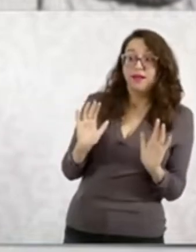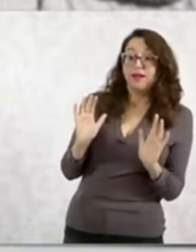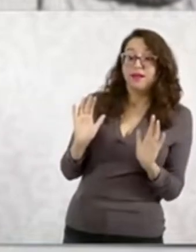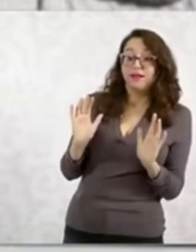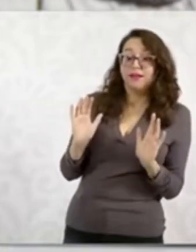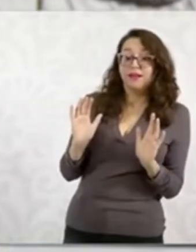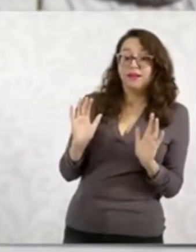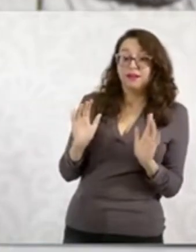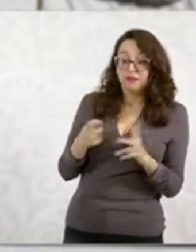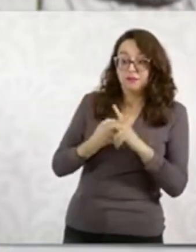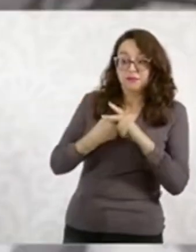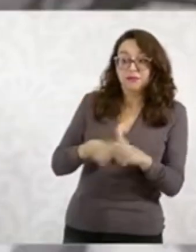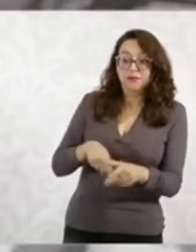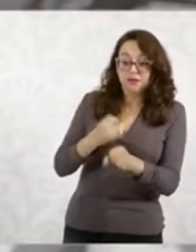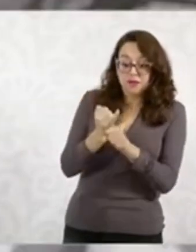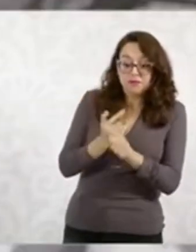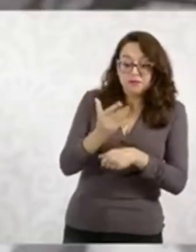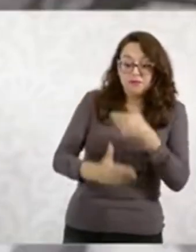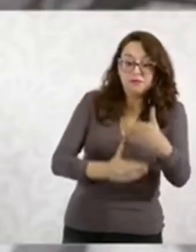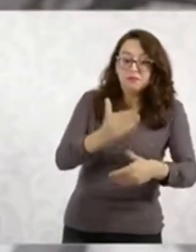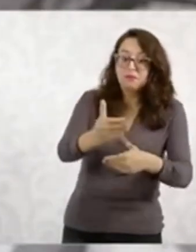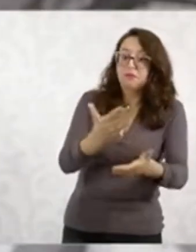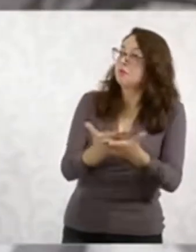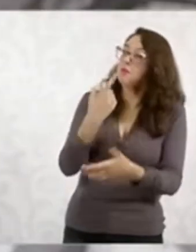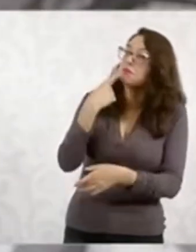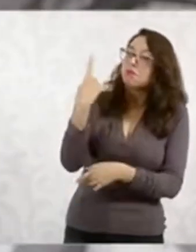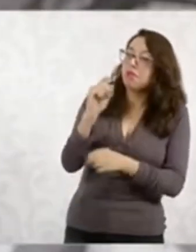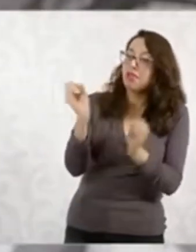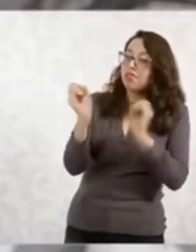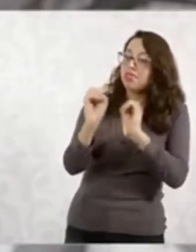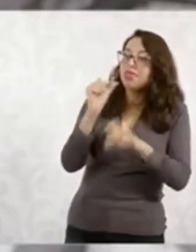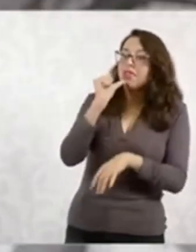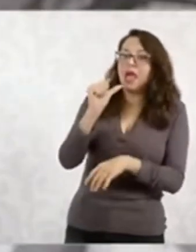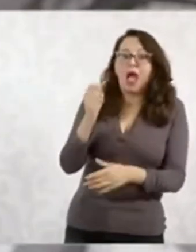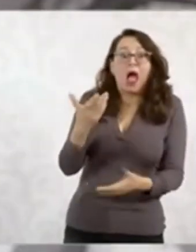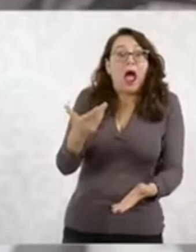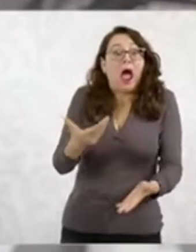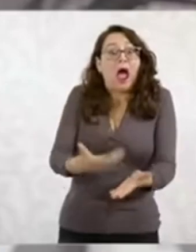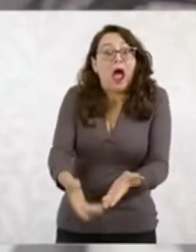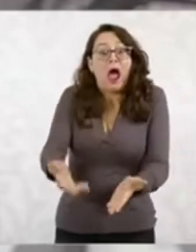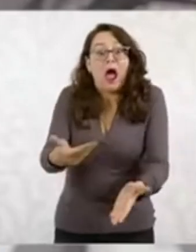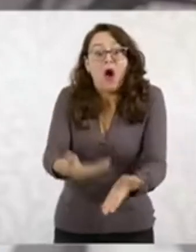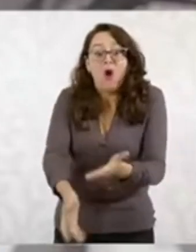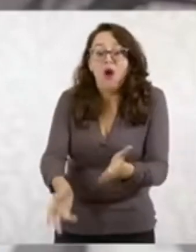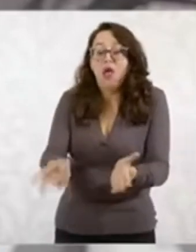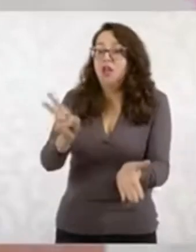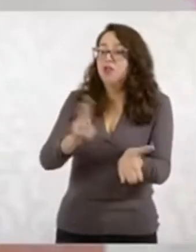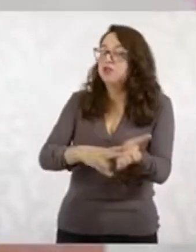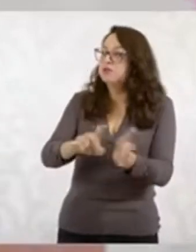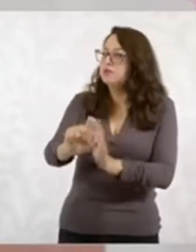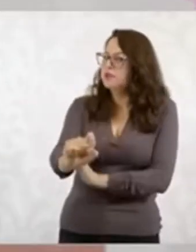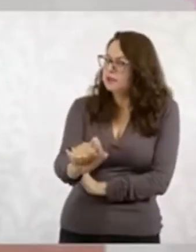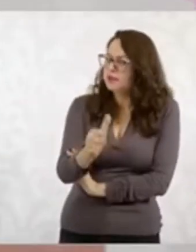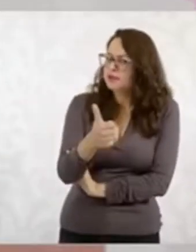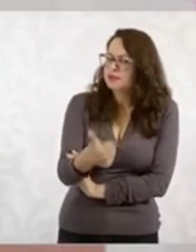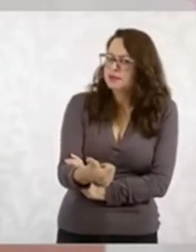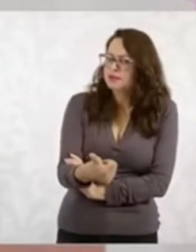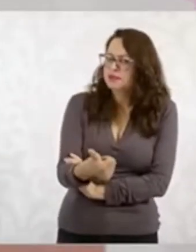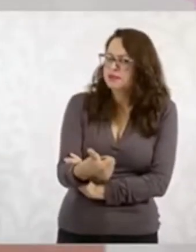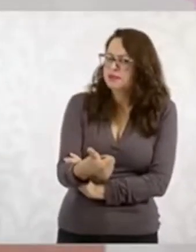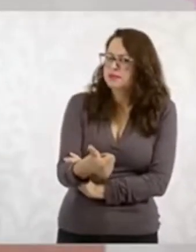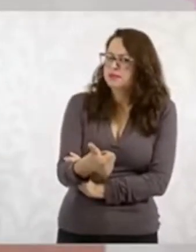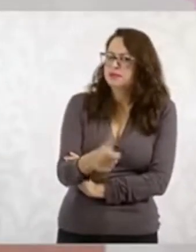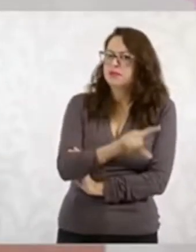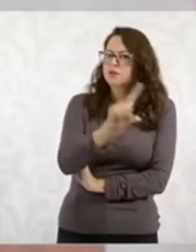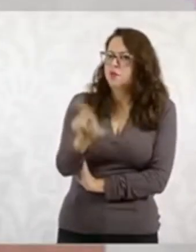pues hubiera abierto una investigación. No hubo. Es hasta ahora, en el 2026, o sea,